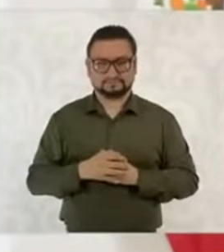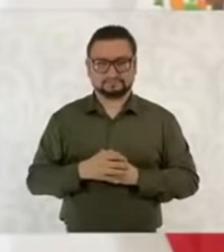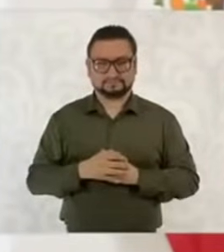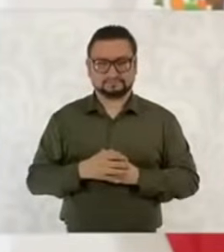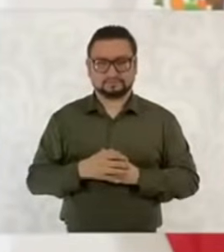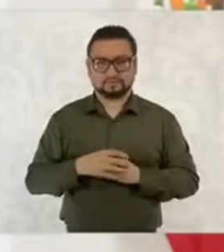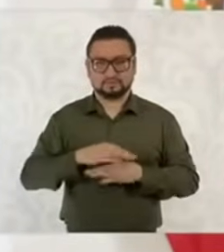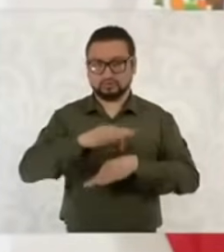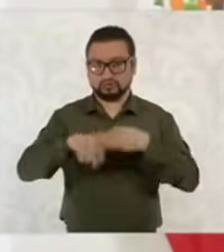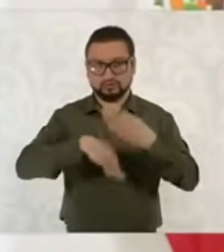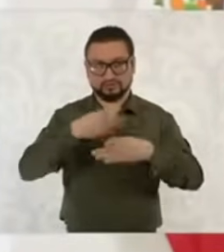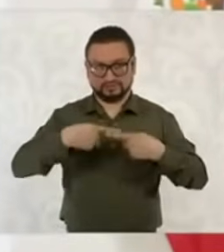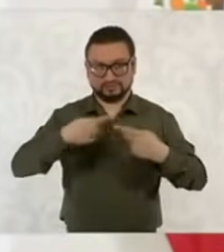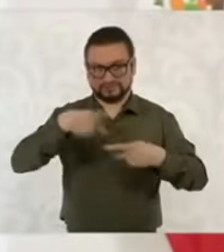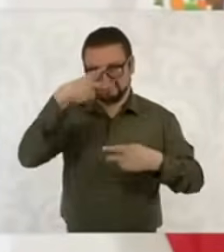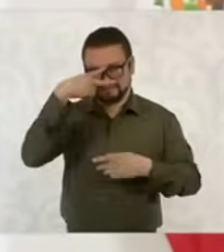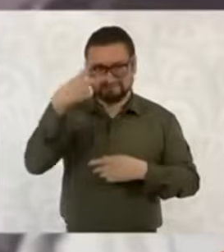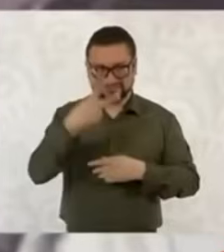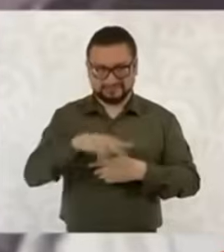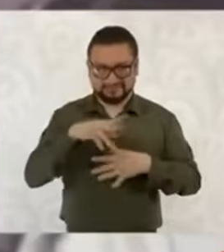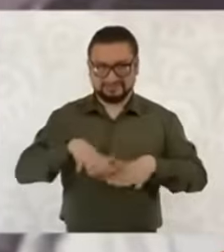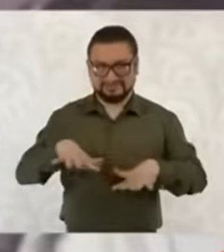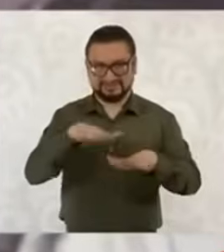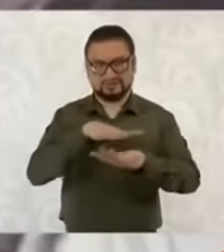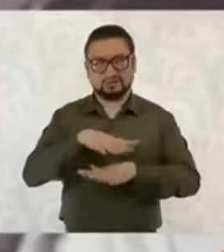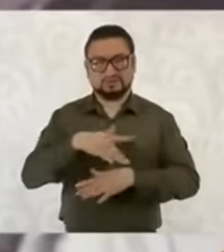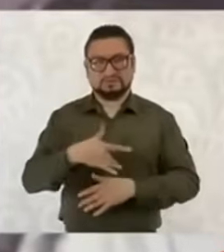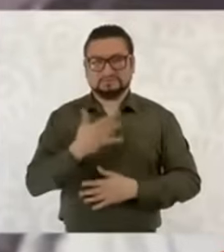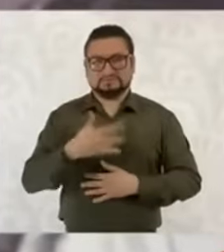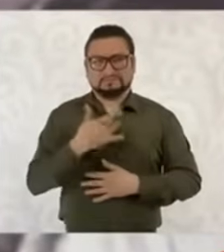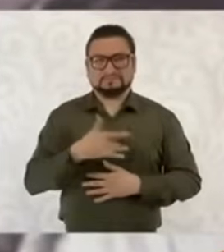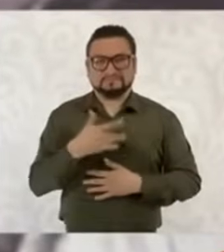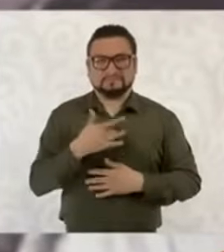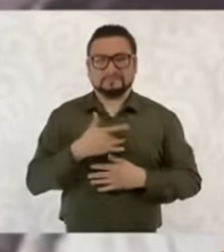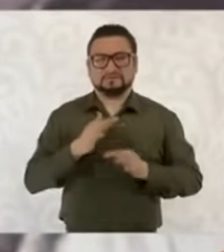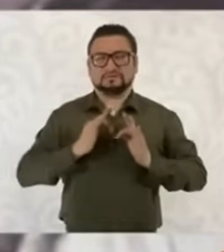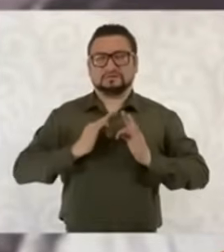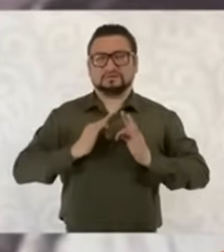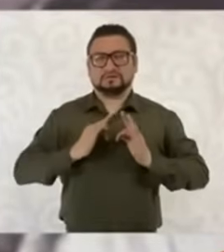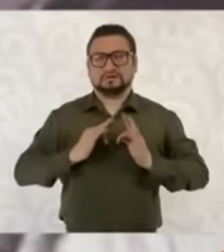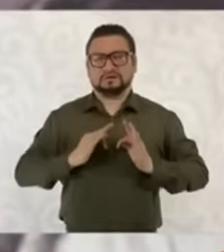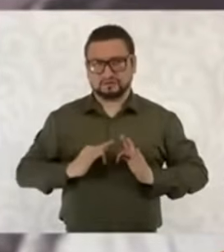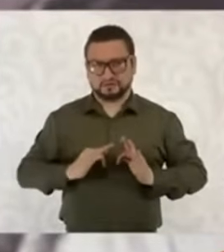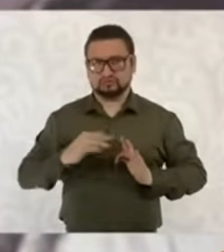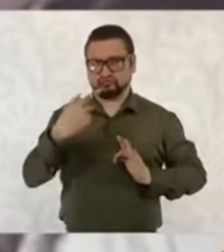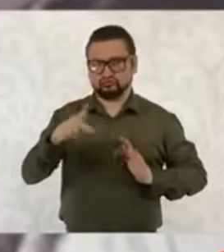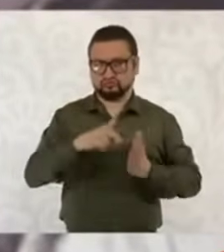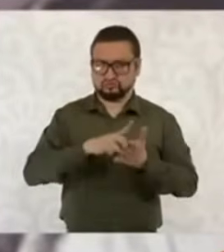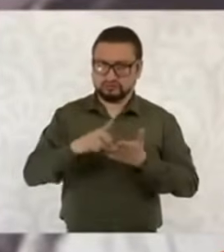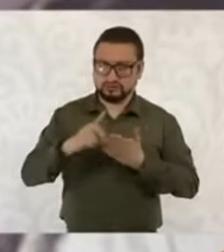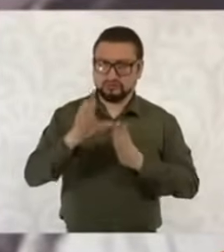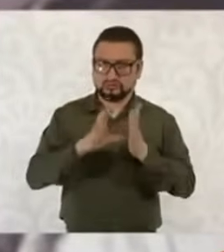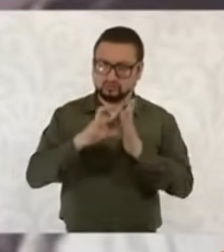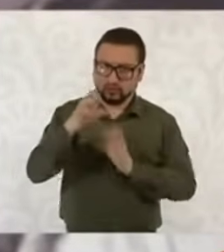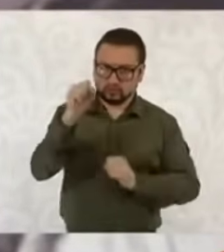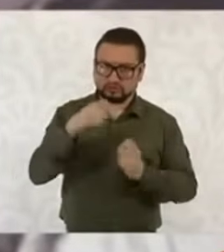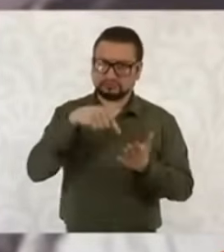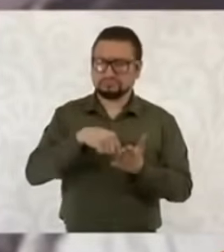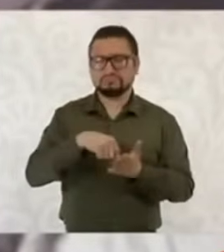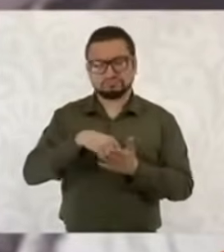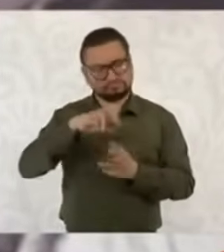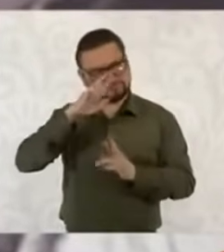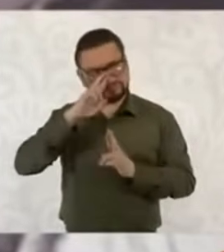los habitantes, las mexicanas y los mexicanos deben estar muy tranquilos de que sus derechos constitucionales